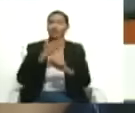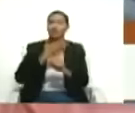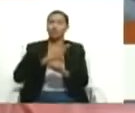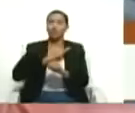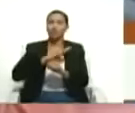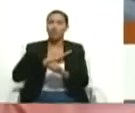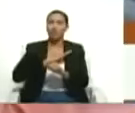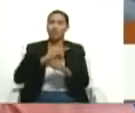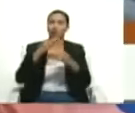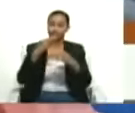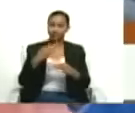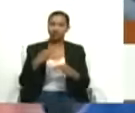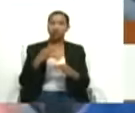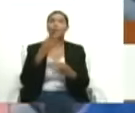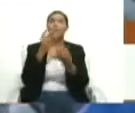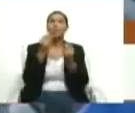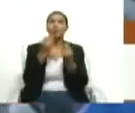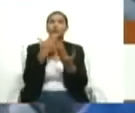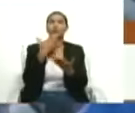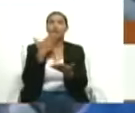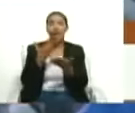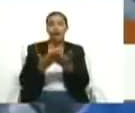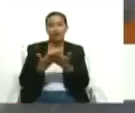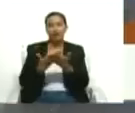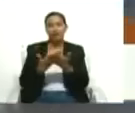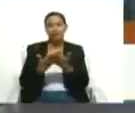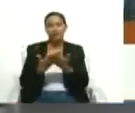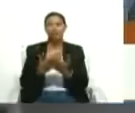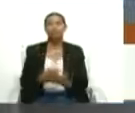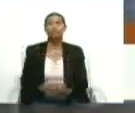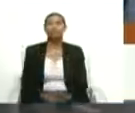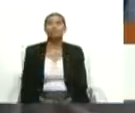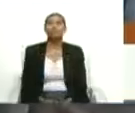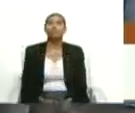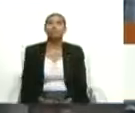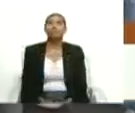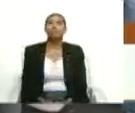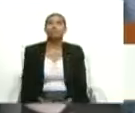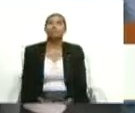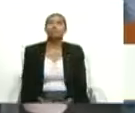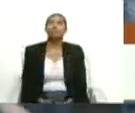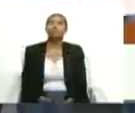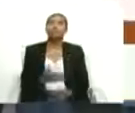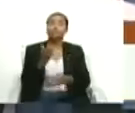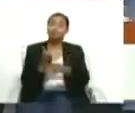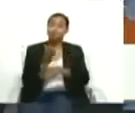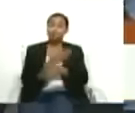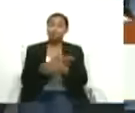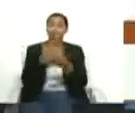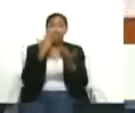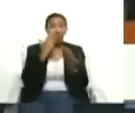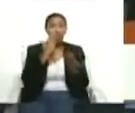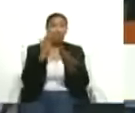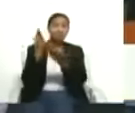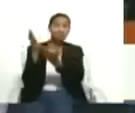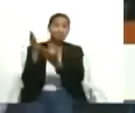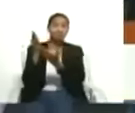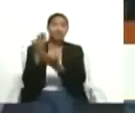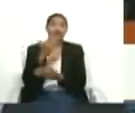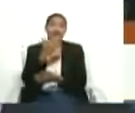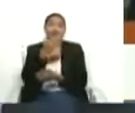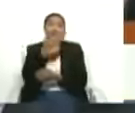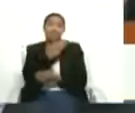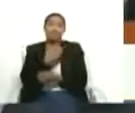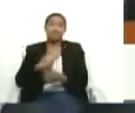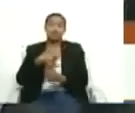histórica. Muchísimas gracias, hermanos y hermanas. Palabras de la vicepresidenta ejecutiva de la República, doctora Delcy Rodríguez, en esta